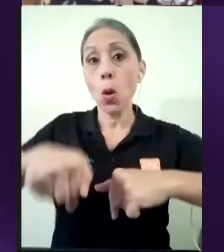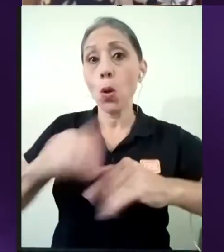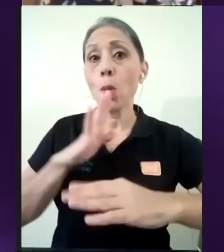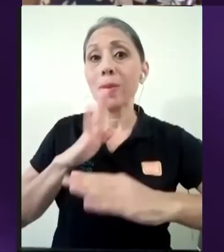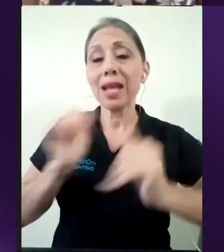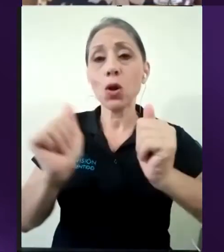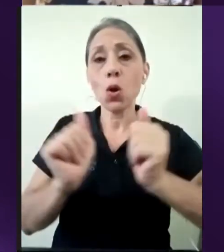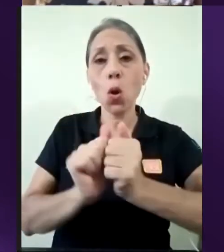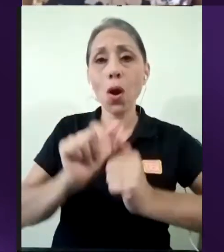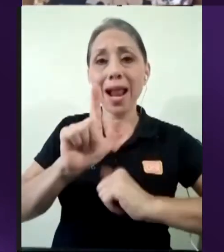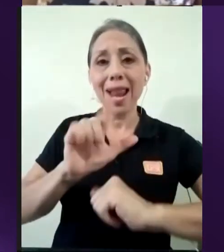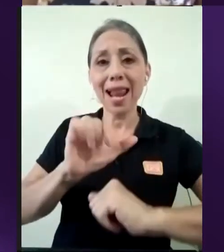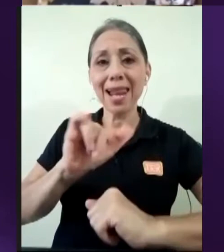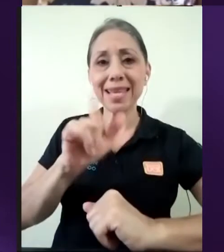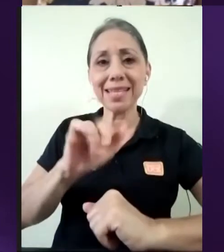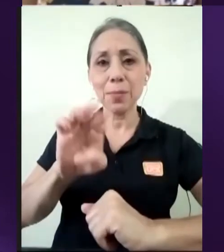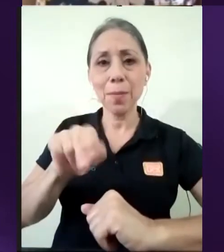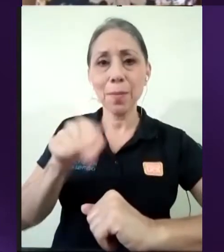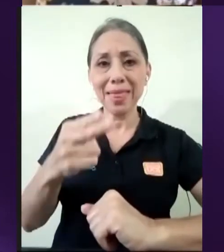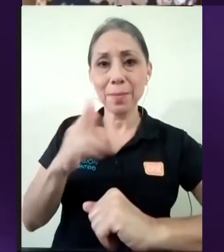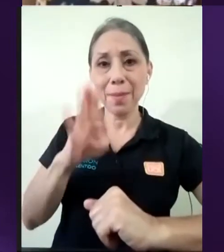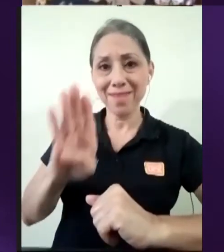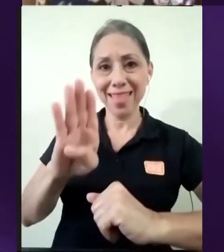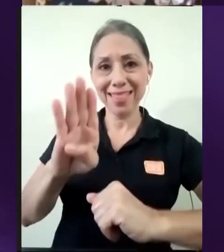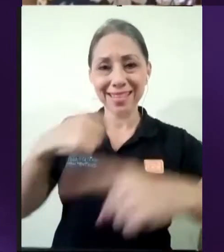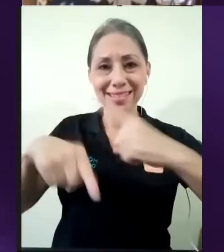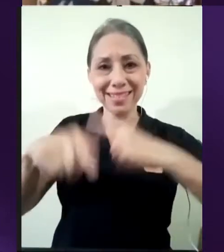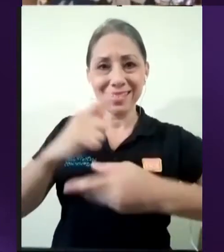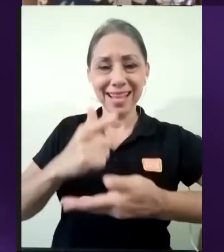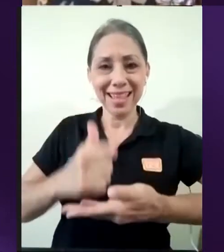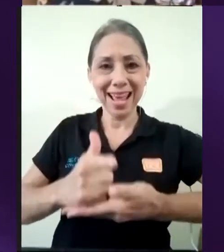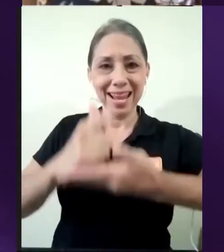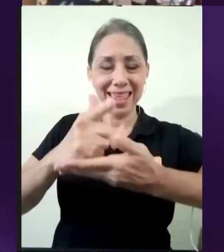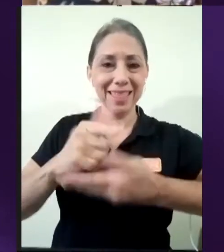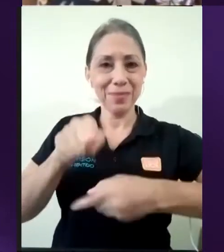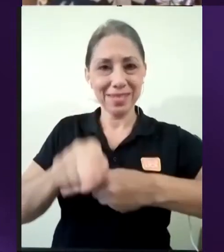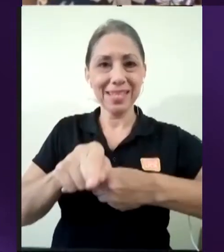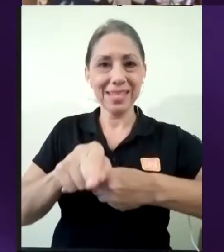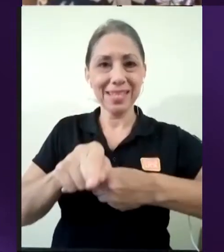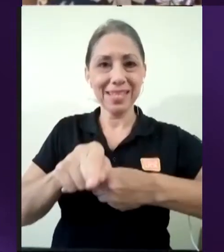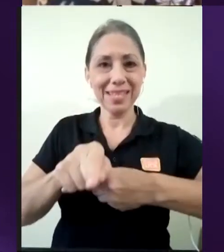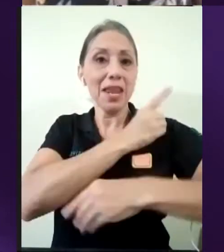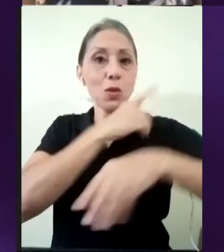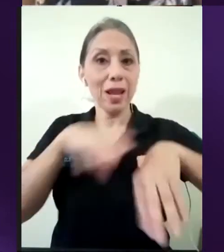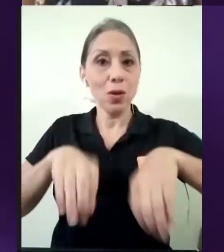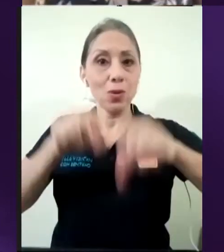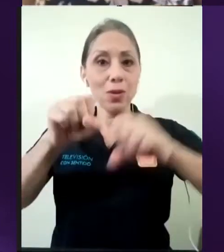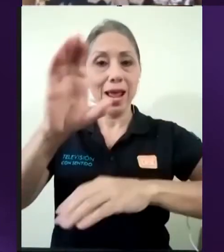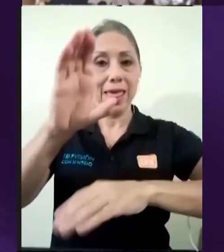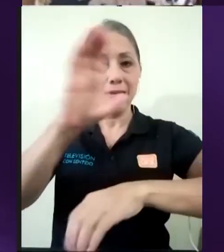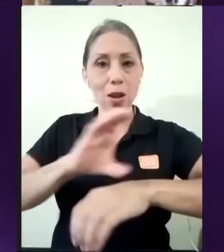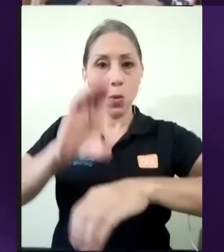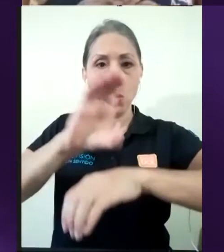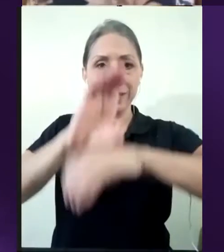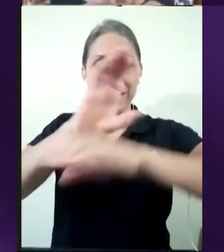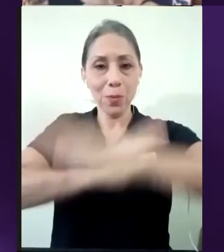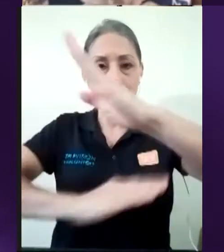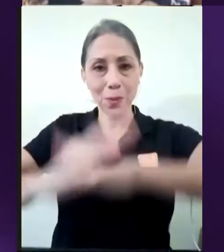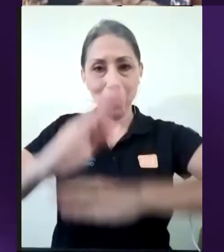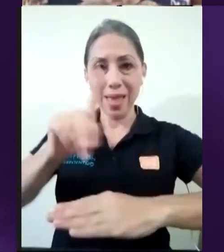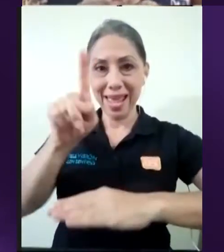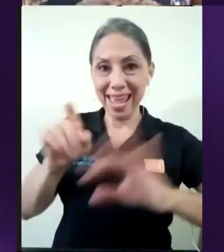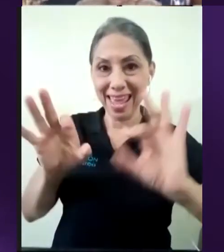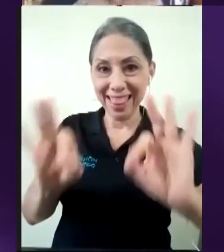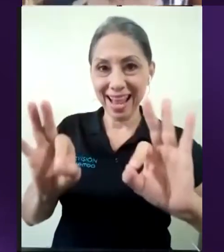Lisbeth Barrantes, quien es la directora ejecutiva de CONAPDIS, el Consejo Nacional de Personas con Discapacidad. ¿Qué tal, doña Lisbeth?